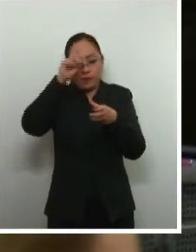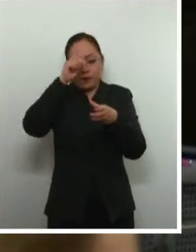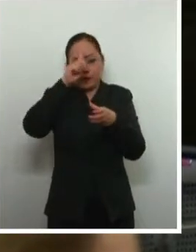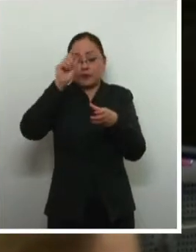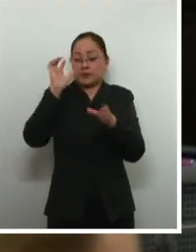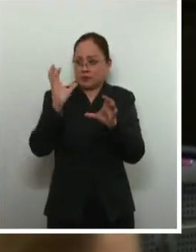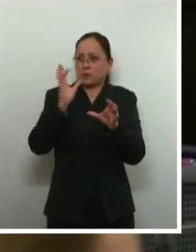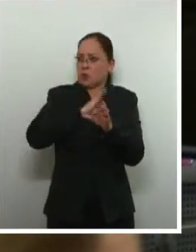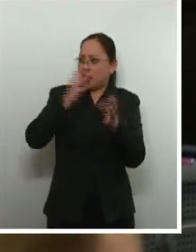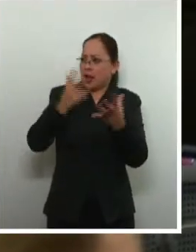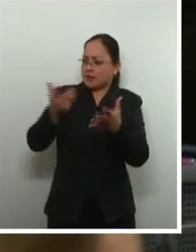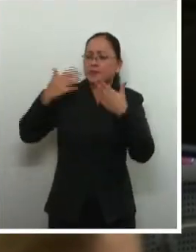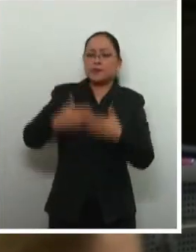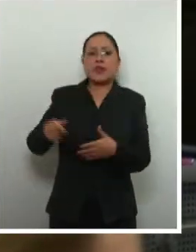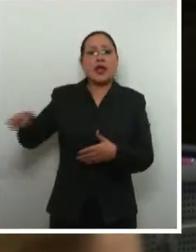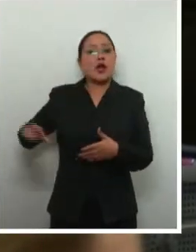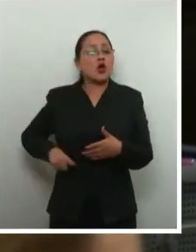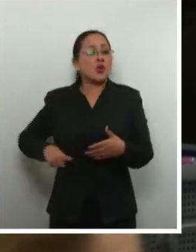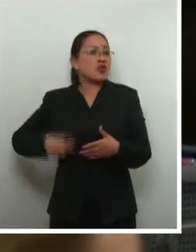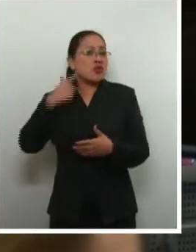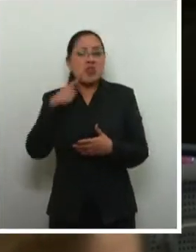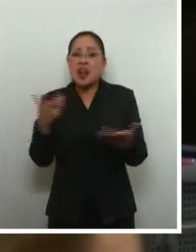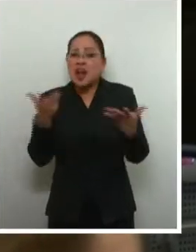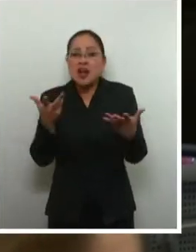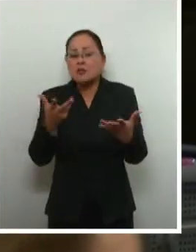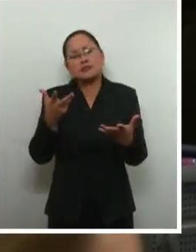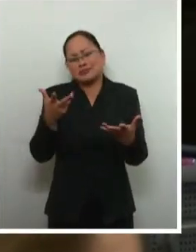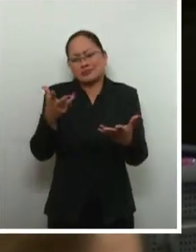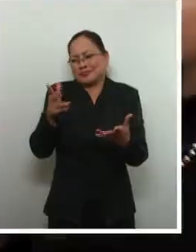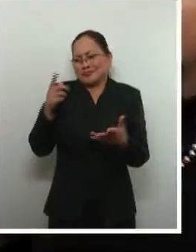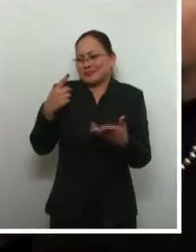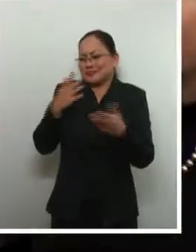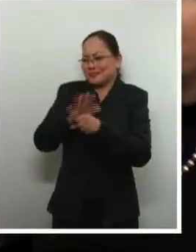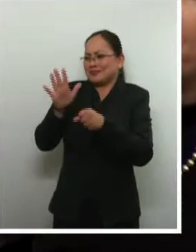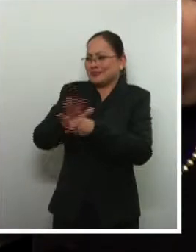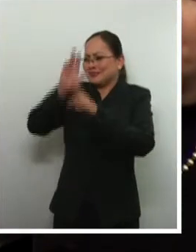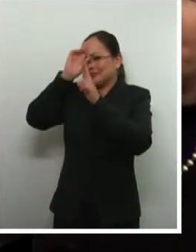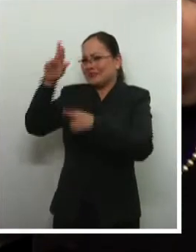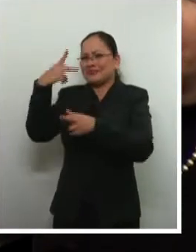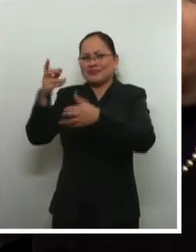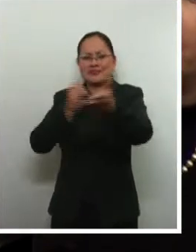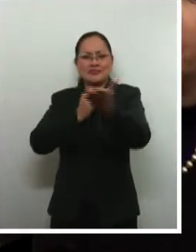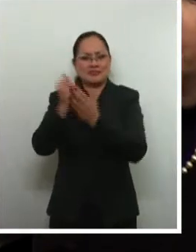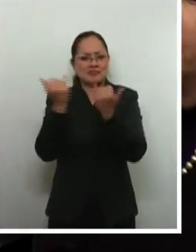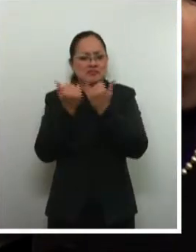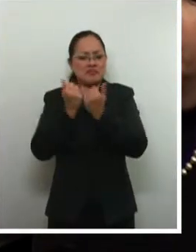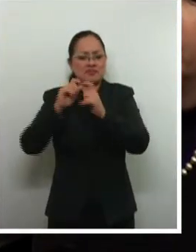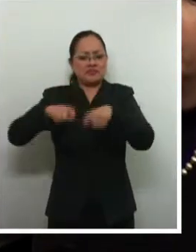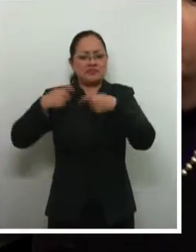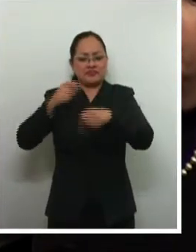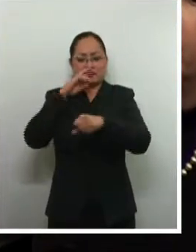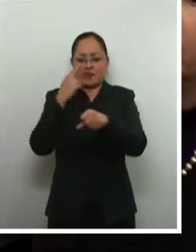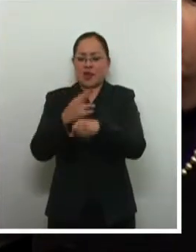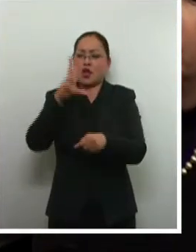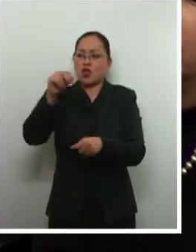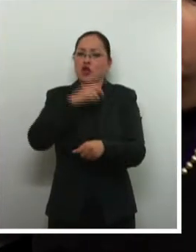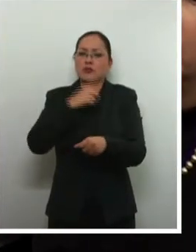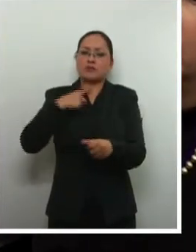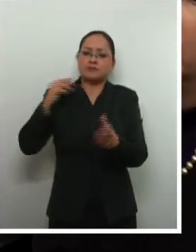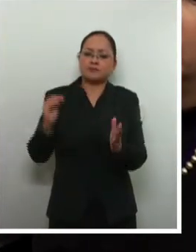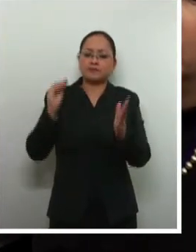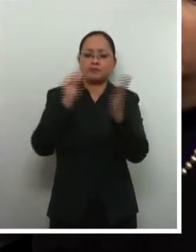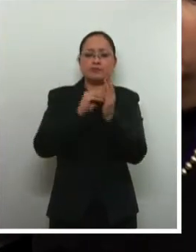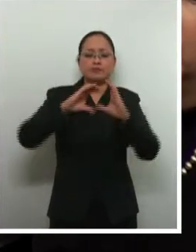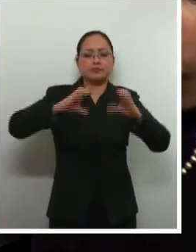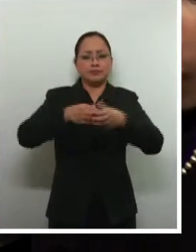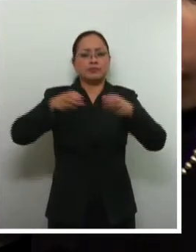quiere crear tal consejo, pues que no lo cree, que se mantengan las facultades como están y no tener